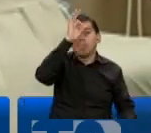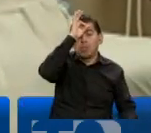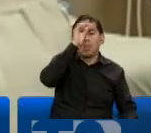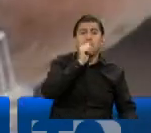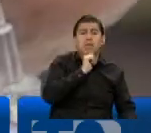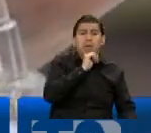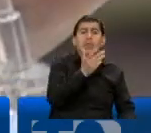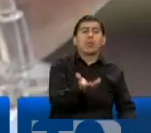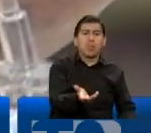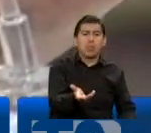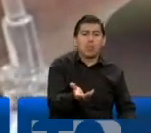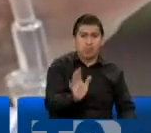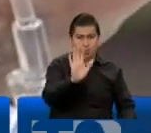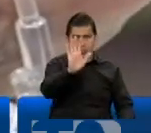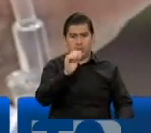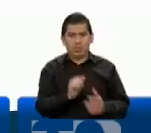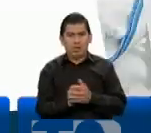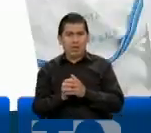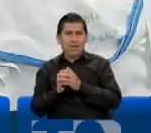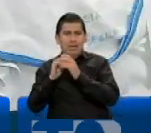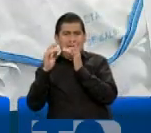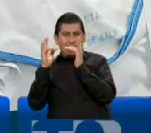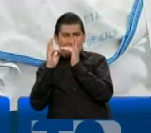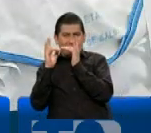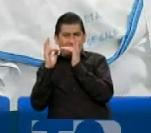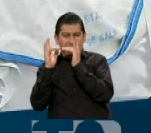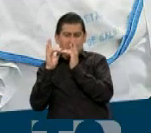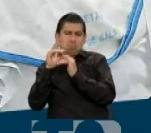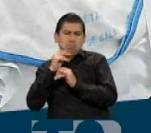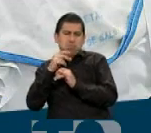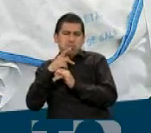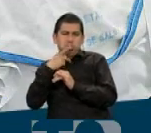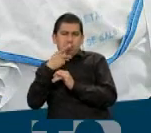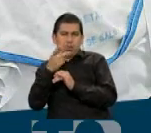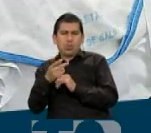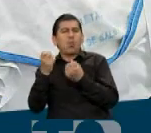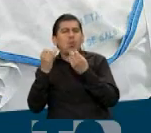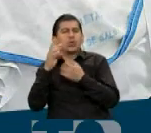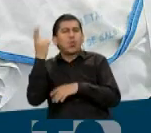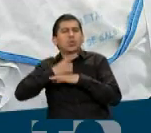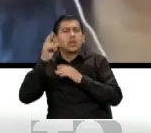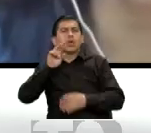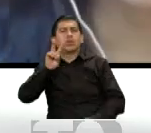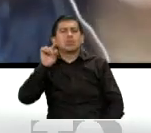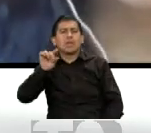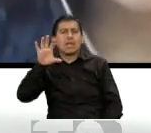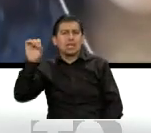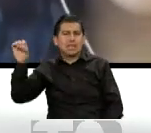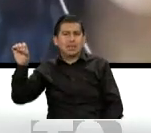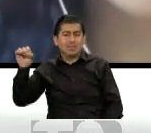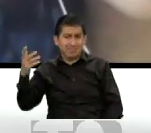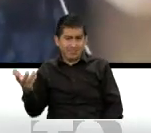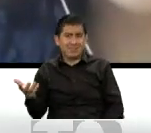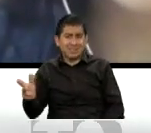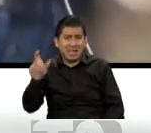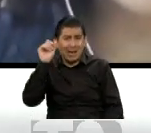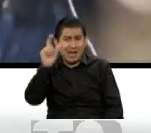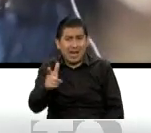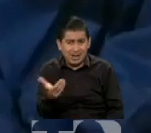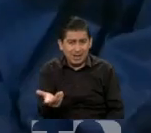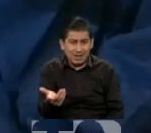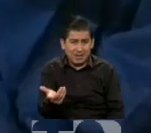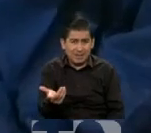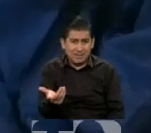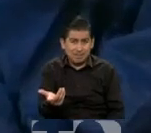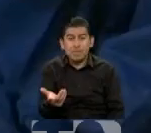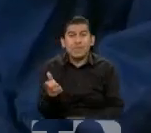cama en cuidados intensivos de un hospital público le cuesta al Estado $2,500 por día. Boloña recuerda además que estos sitios